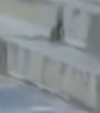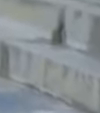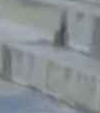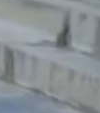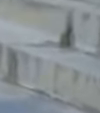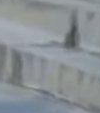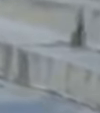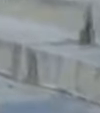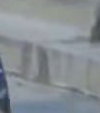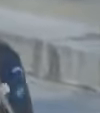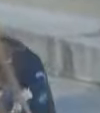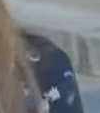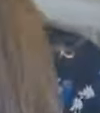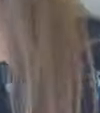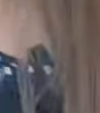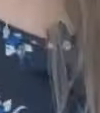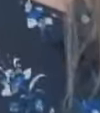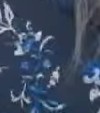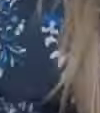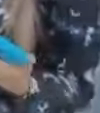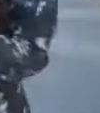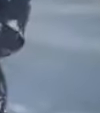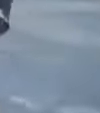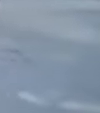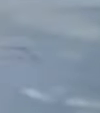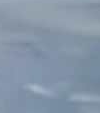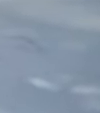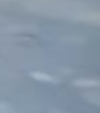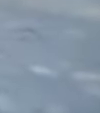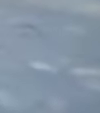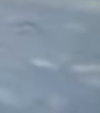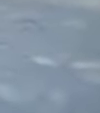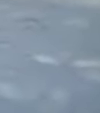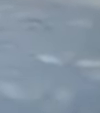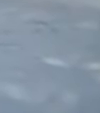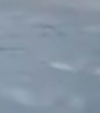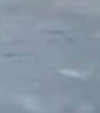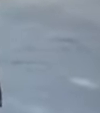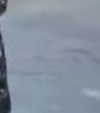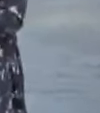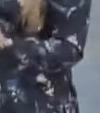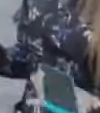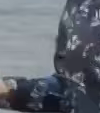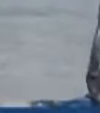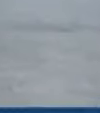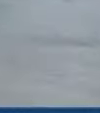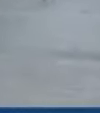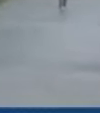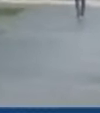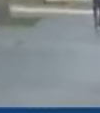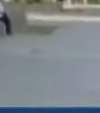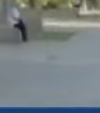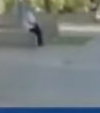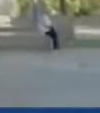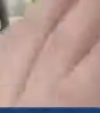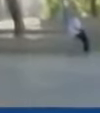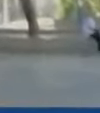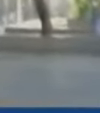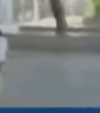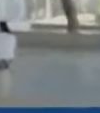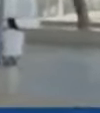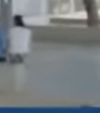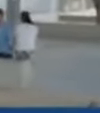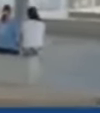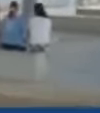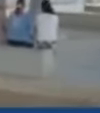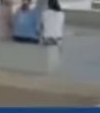de hoy en este especial 360 con Gustavo Villapol, profesor, periodista, comunicador popular. ¿Qué otra presentación le doy, diputado?